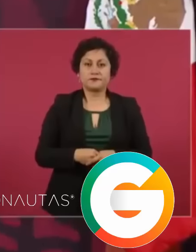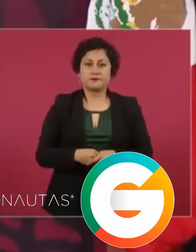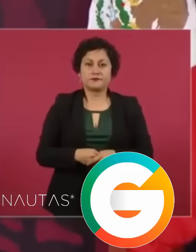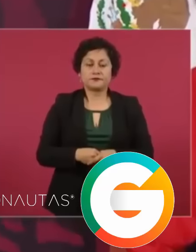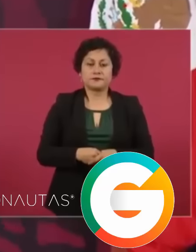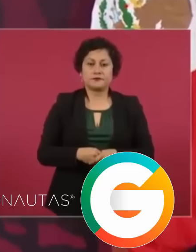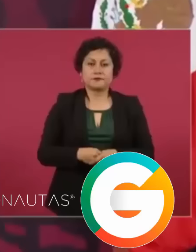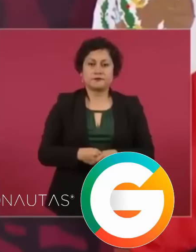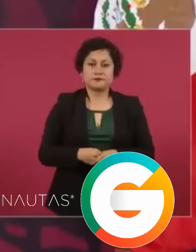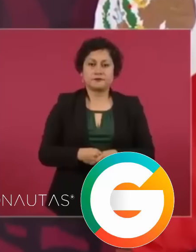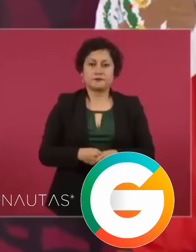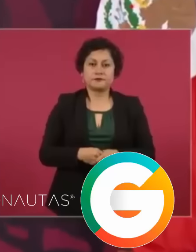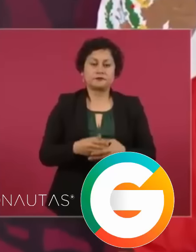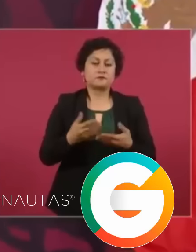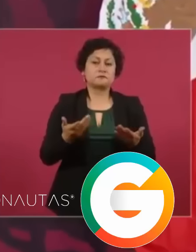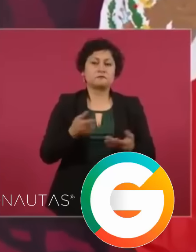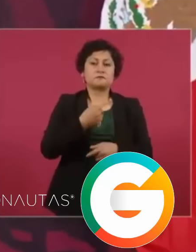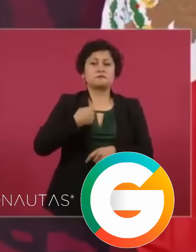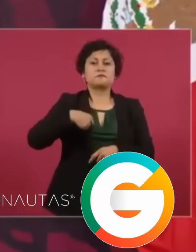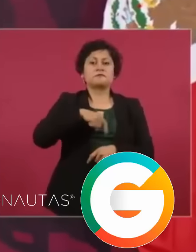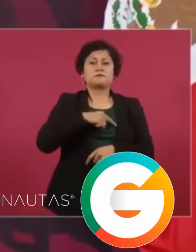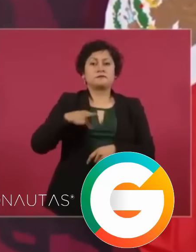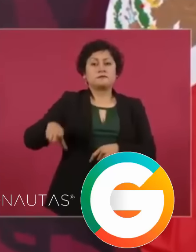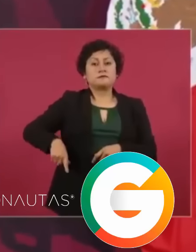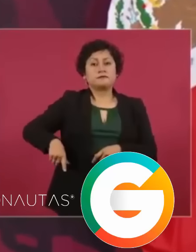al gobierno de la transformación.